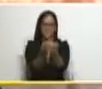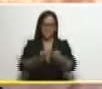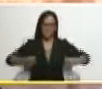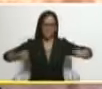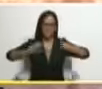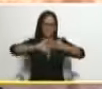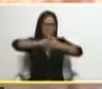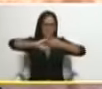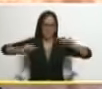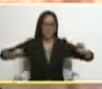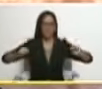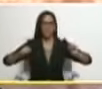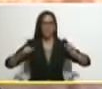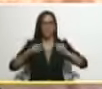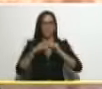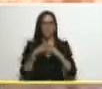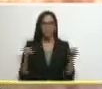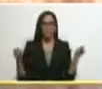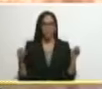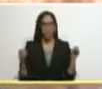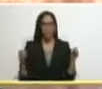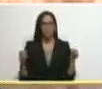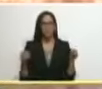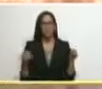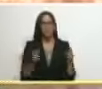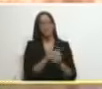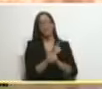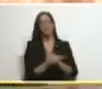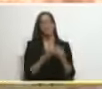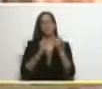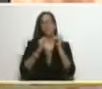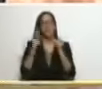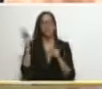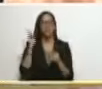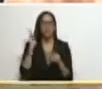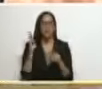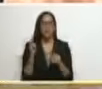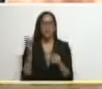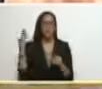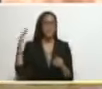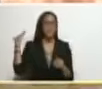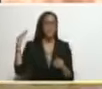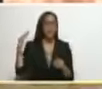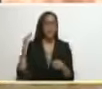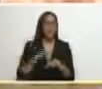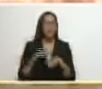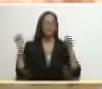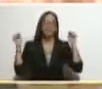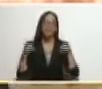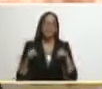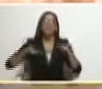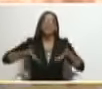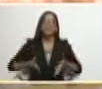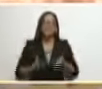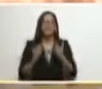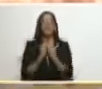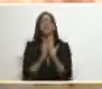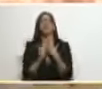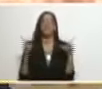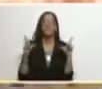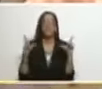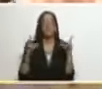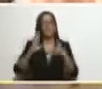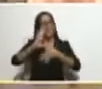acabar de raíz la potencia moral que es Venezuela por el pasado, porque aquí nacieron los libertadores de